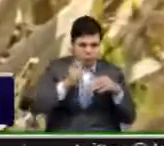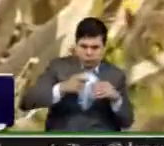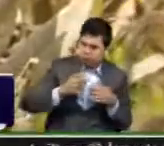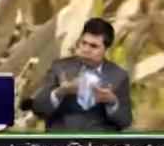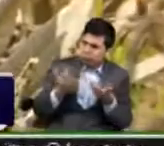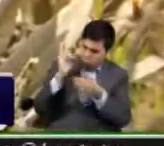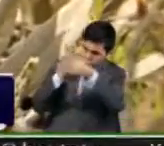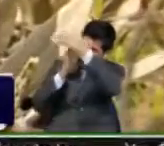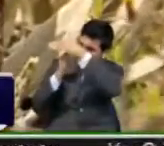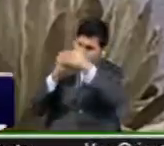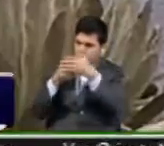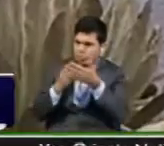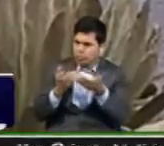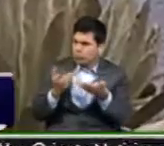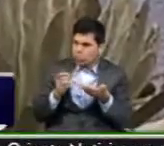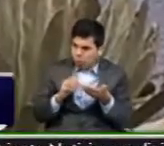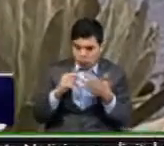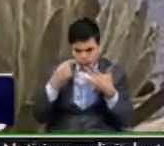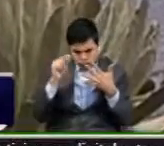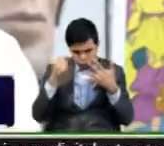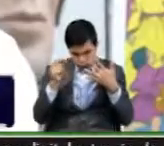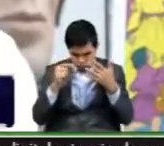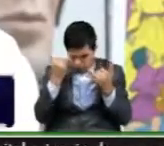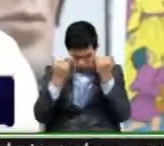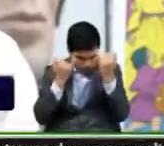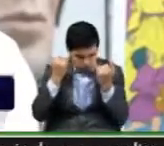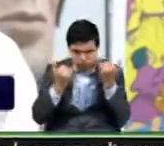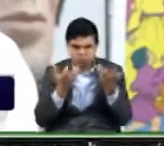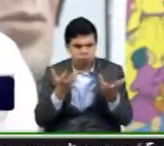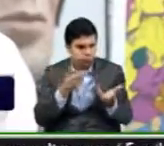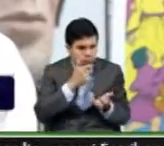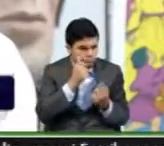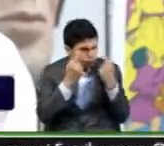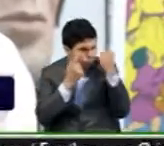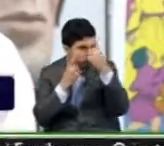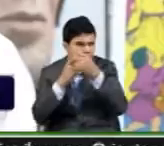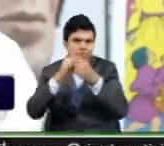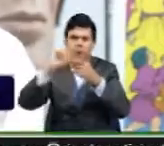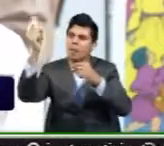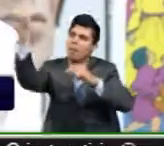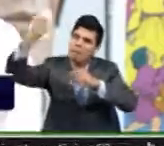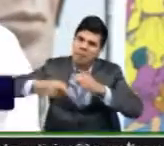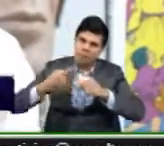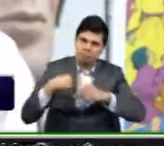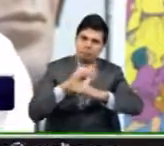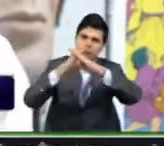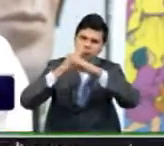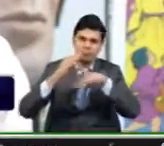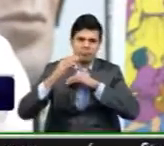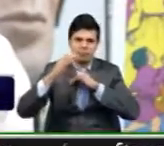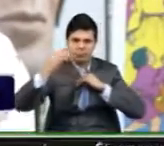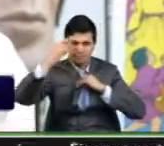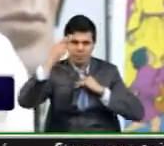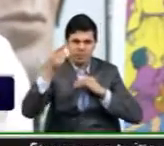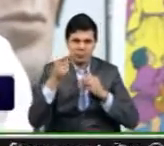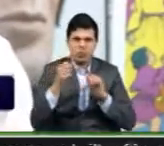que utilizarán para suspender la delimitación presentar una impugnación contra esa decisión lo que significa que inmediatamente